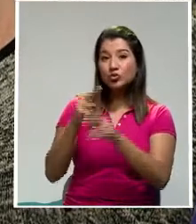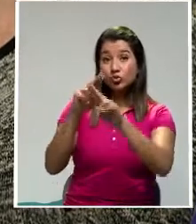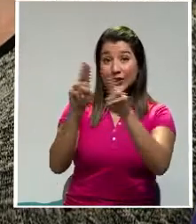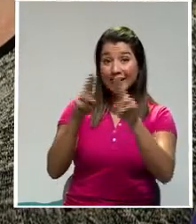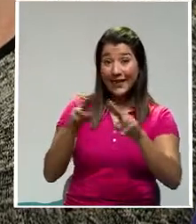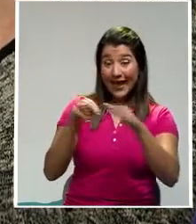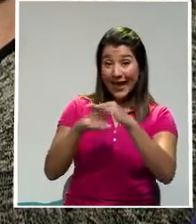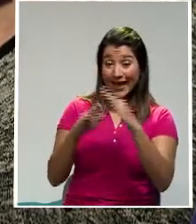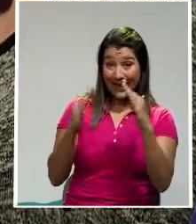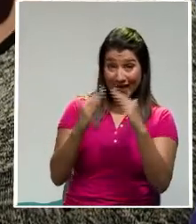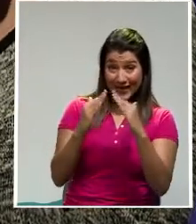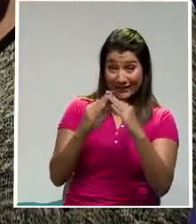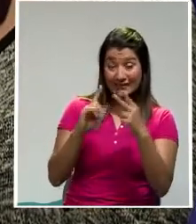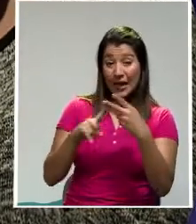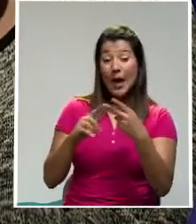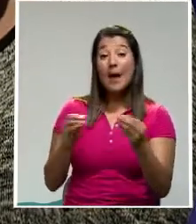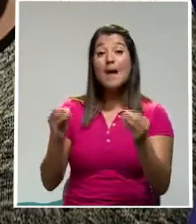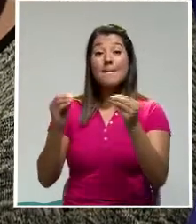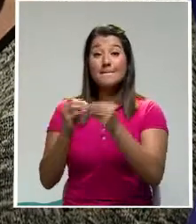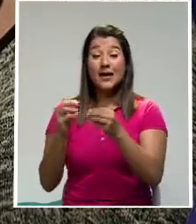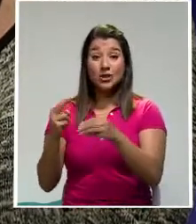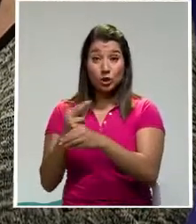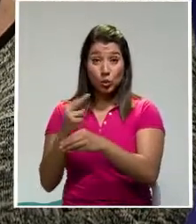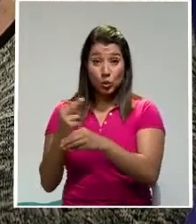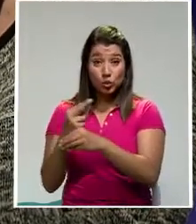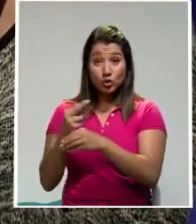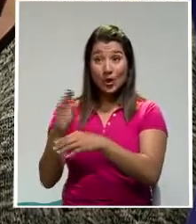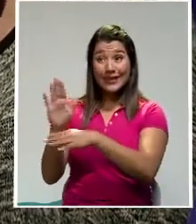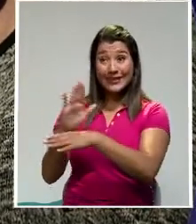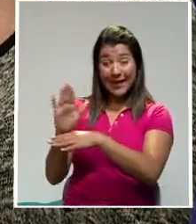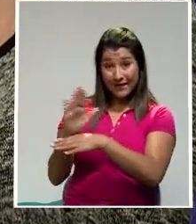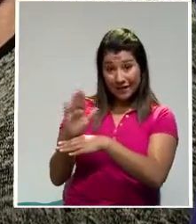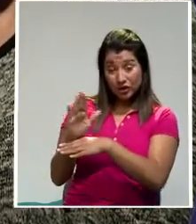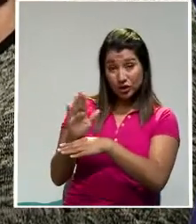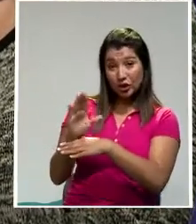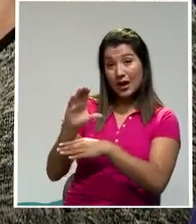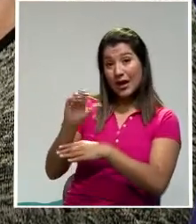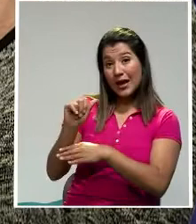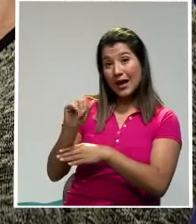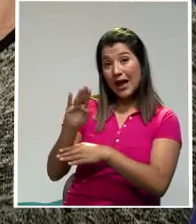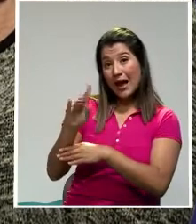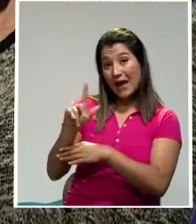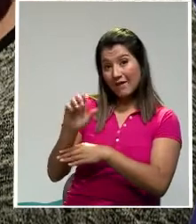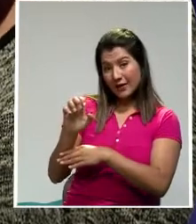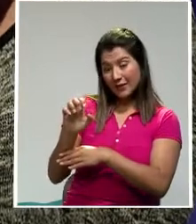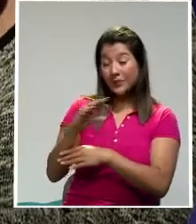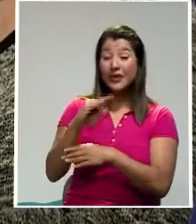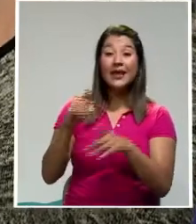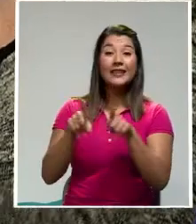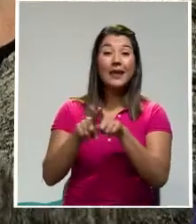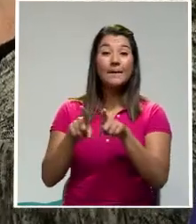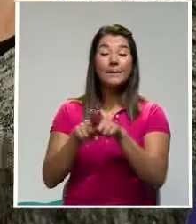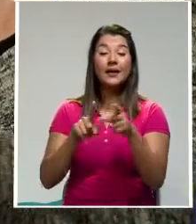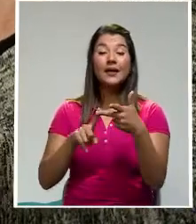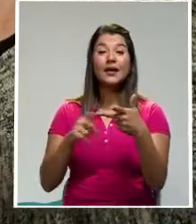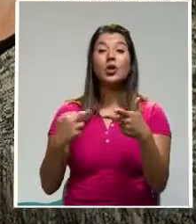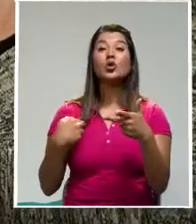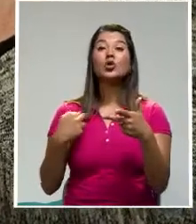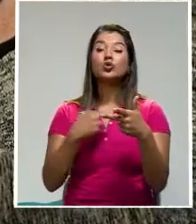hogares, hay más consumo también de televisión paga. De cables. Y también hemos